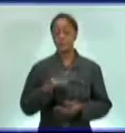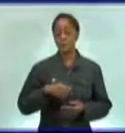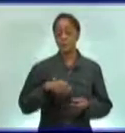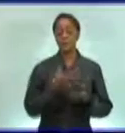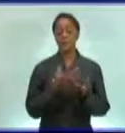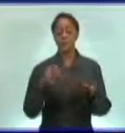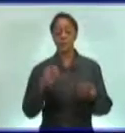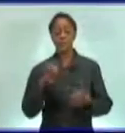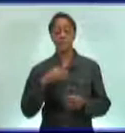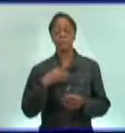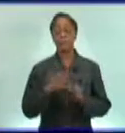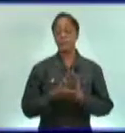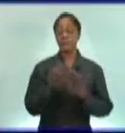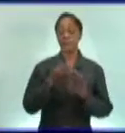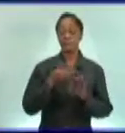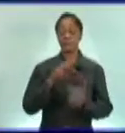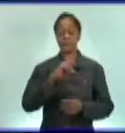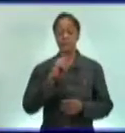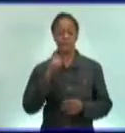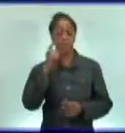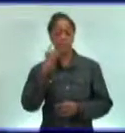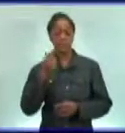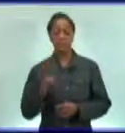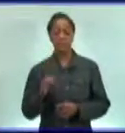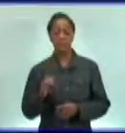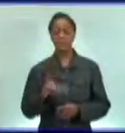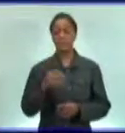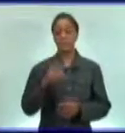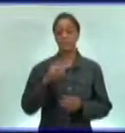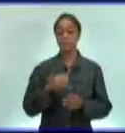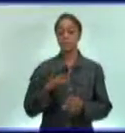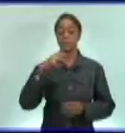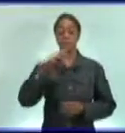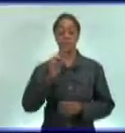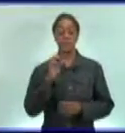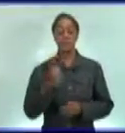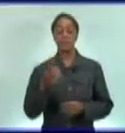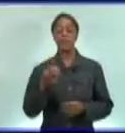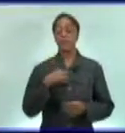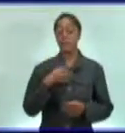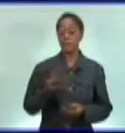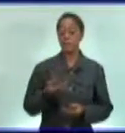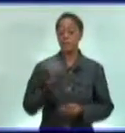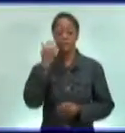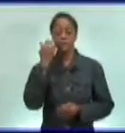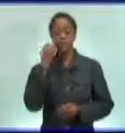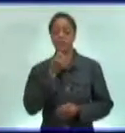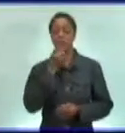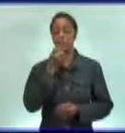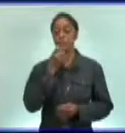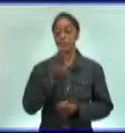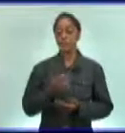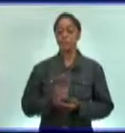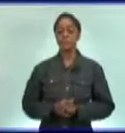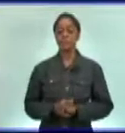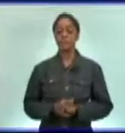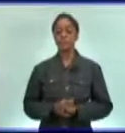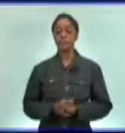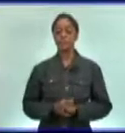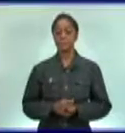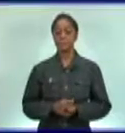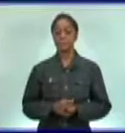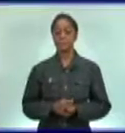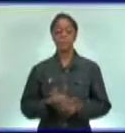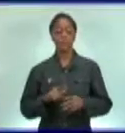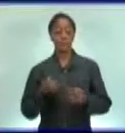vegetal presenta pared celular, como ya vimos, y hay presencia de clorofila que le otorga el color verde.